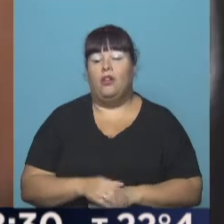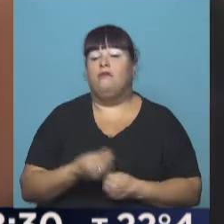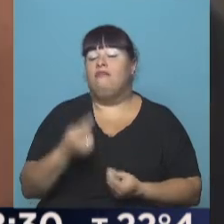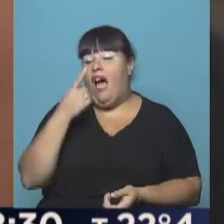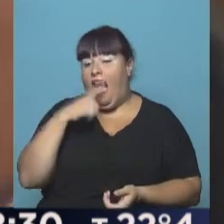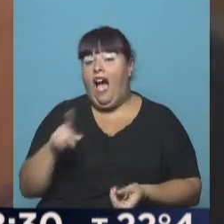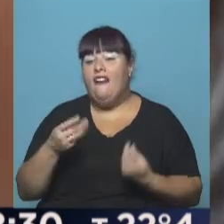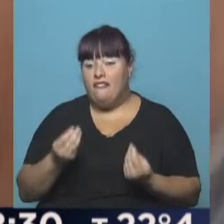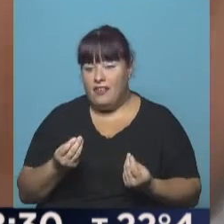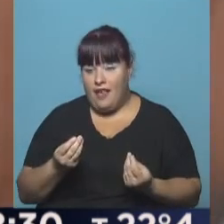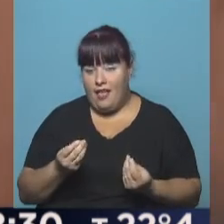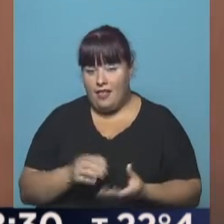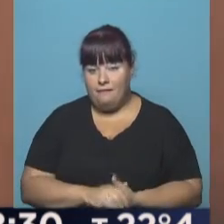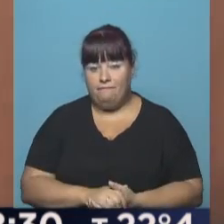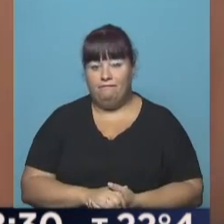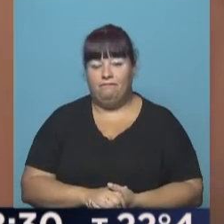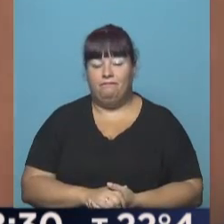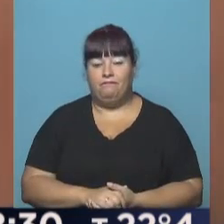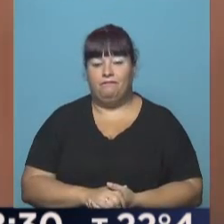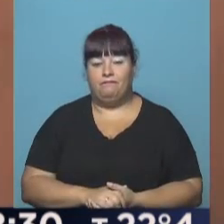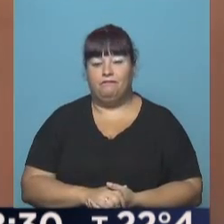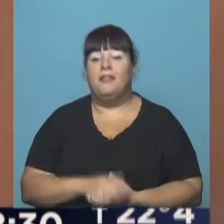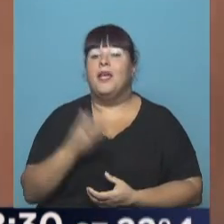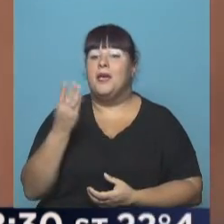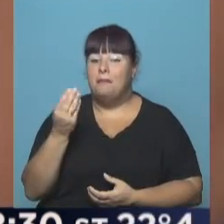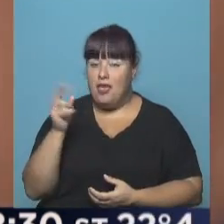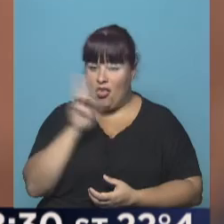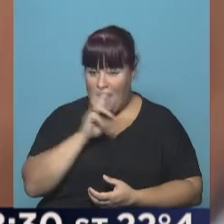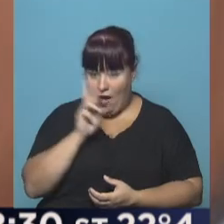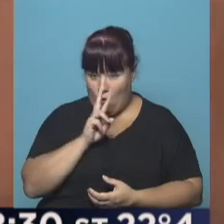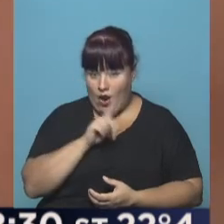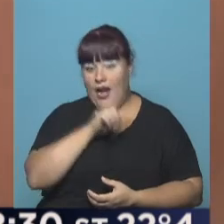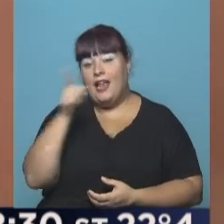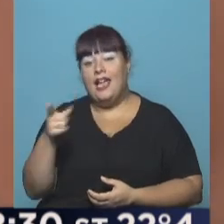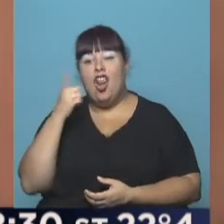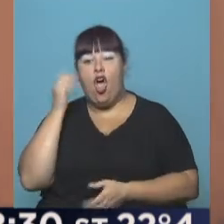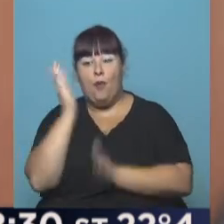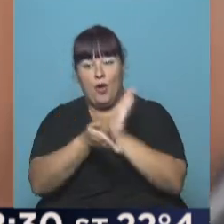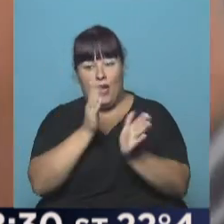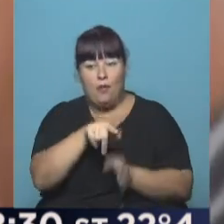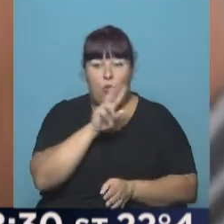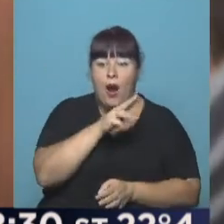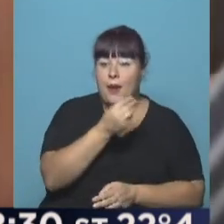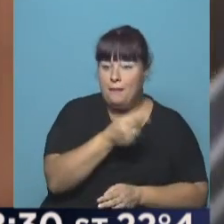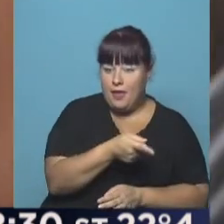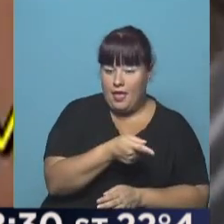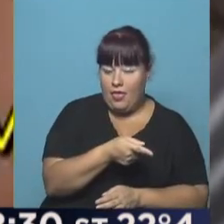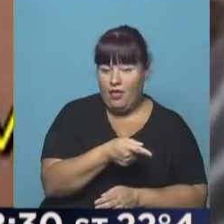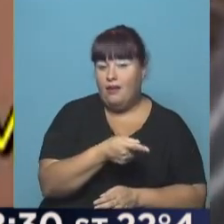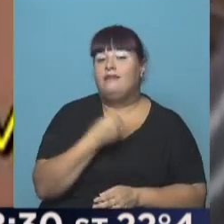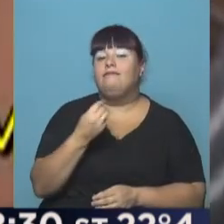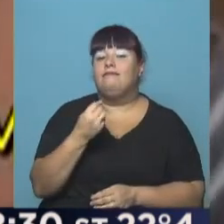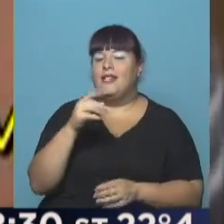Porque, al fin y al cabo, el miedo de la mujer a la violencia del hombre es el